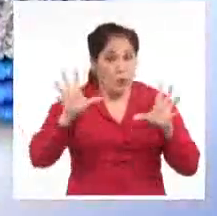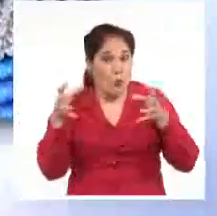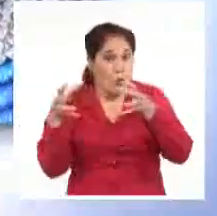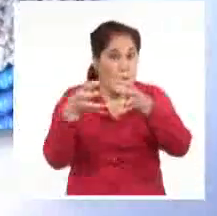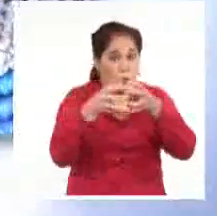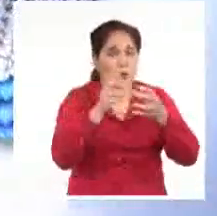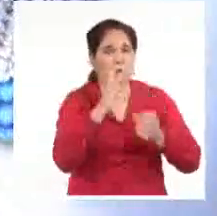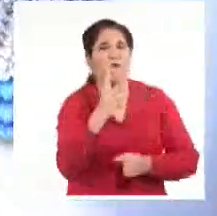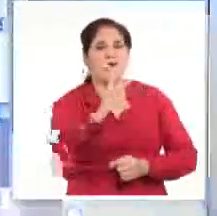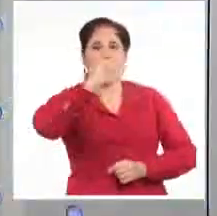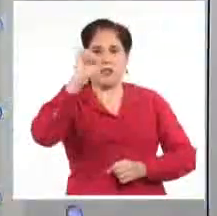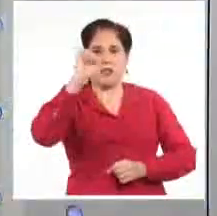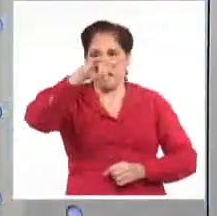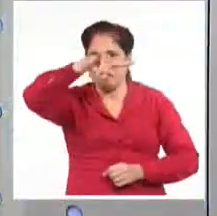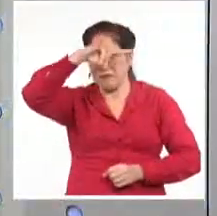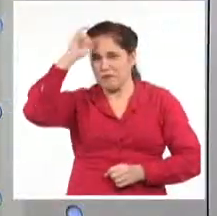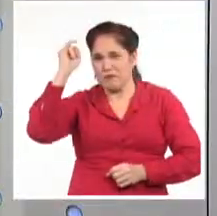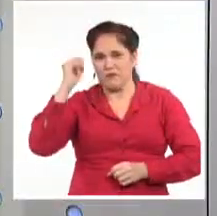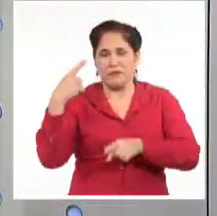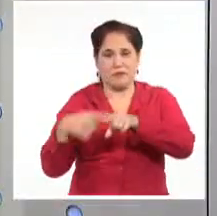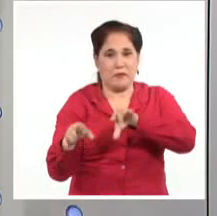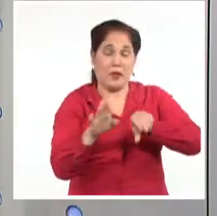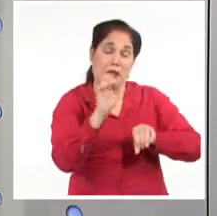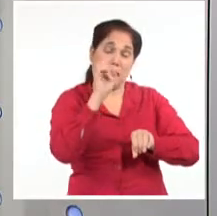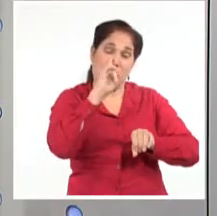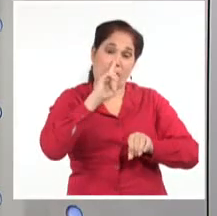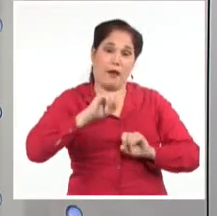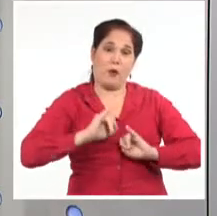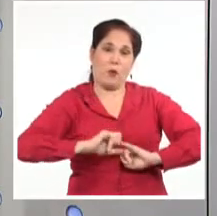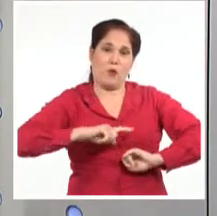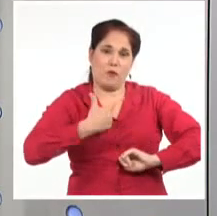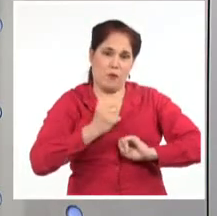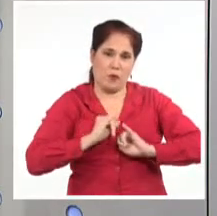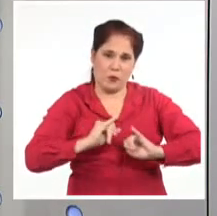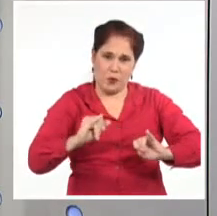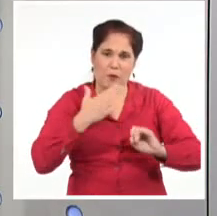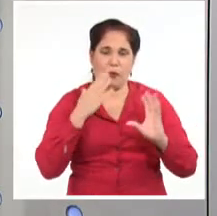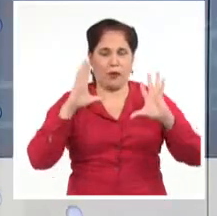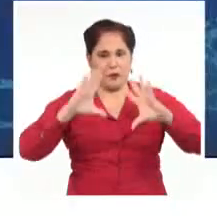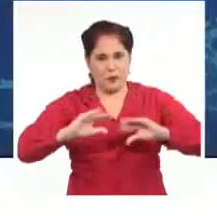Y así finalizan las notas culturales. Buenas noches.